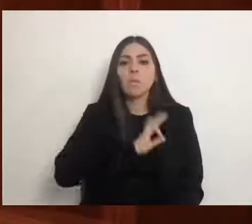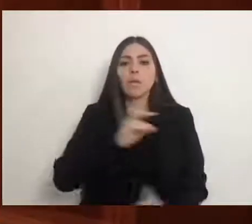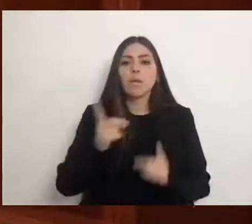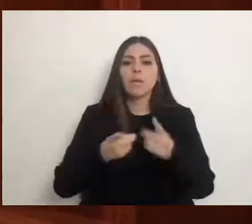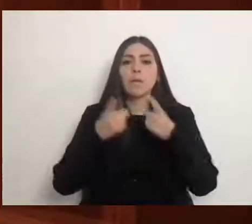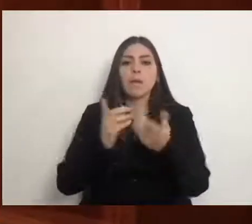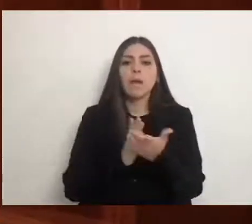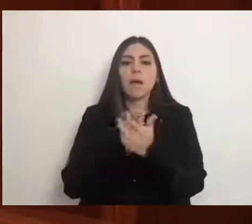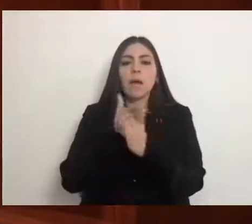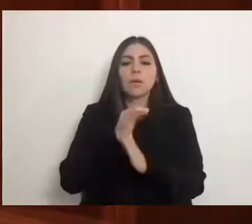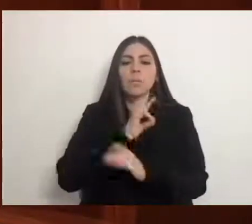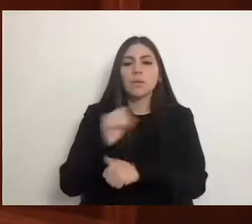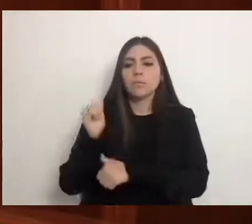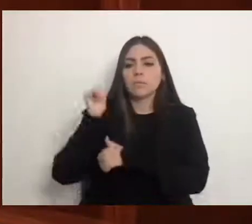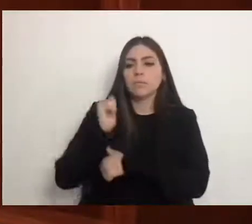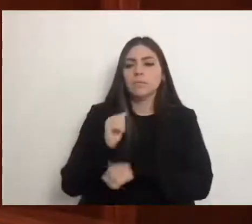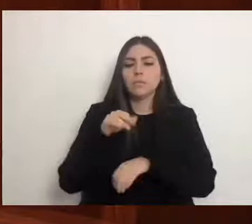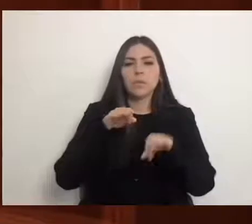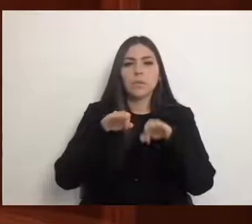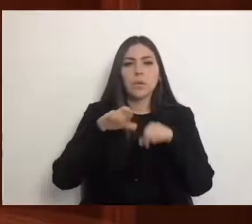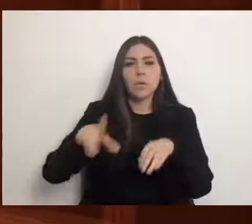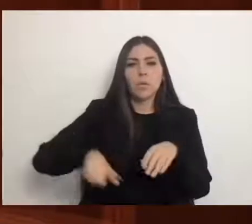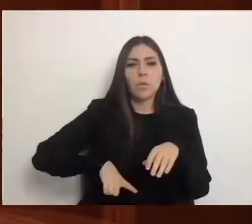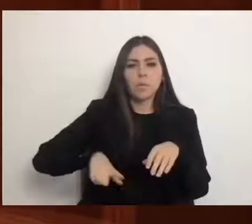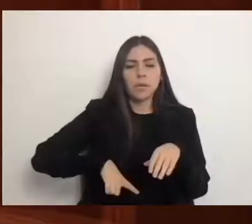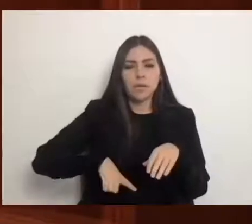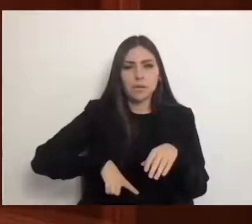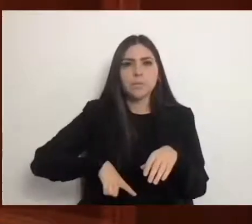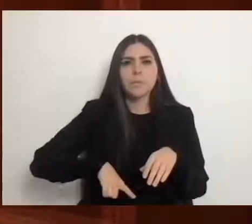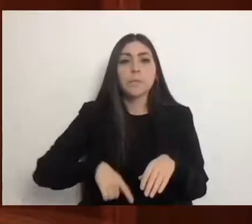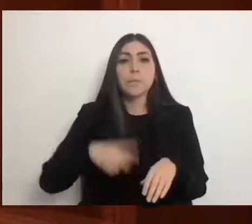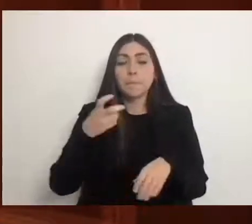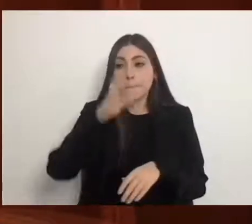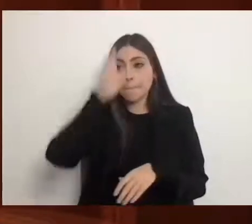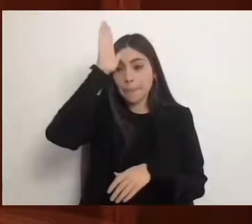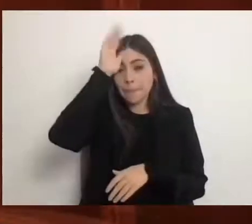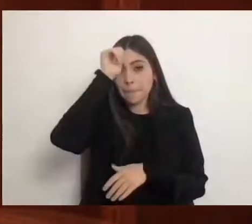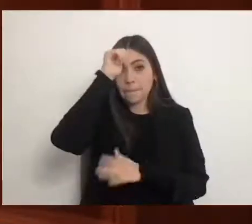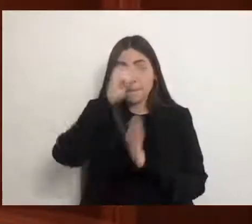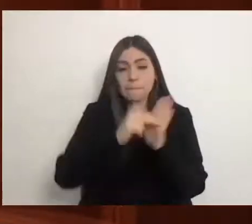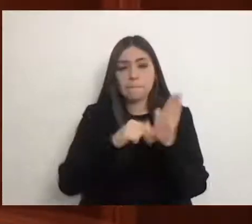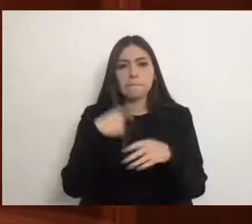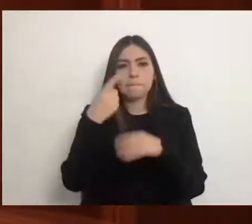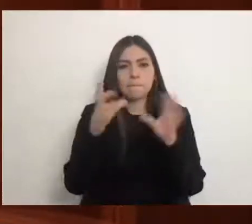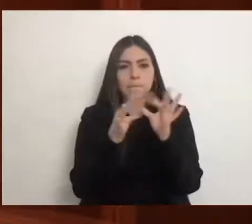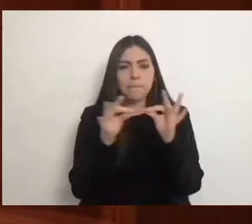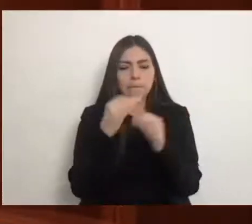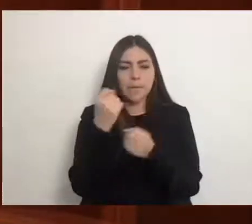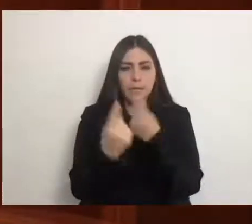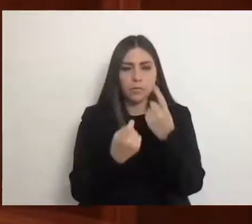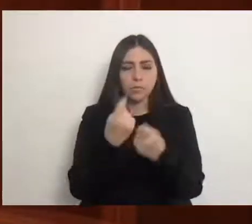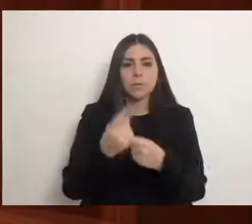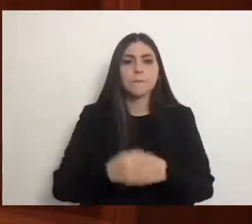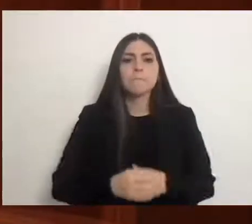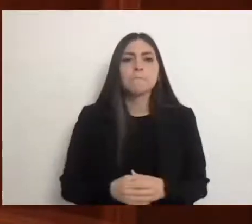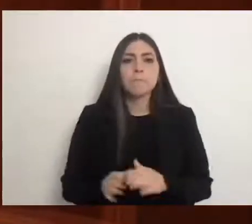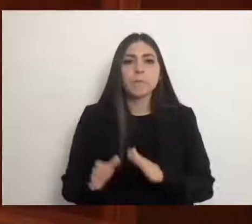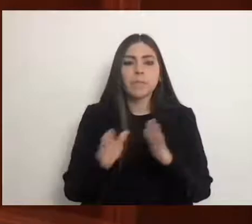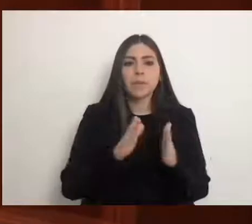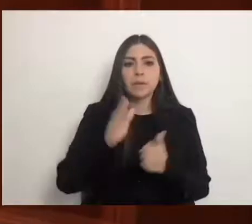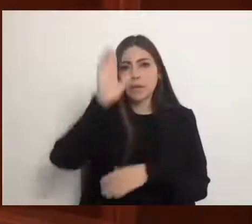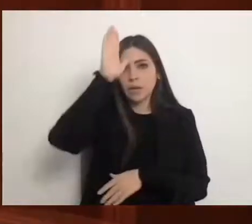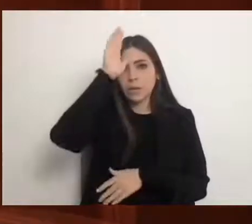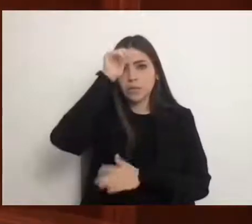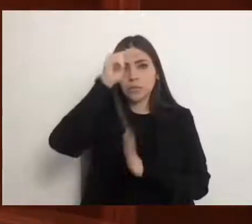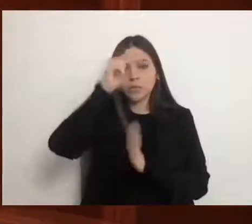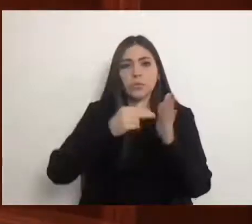competitiva. De este entramado de derecho supranacional podemos citar los siguientes: la Convención sobre los Derechos Políticos